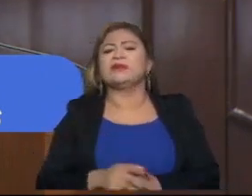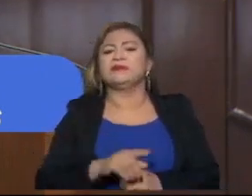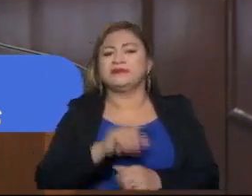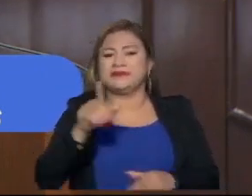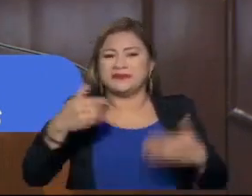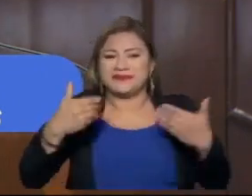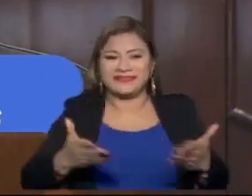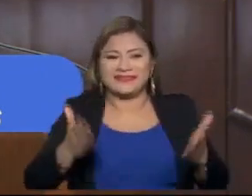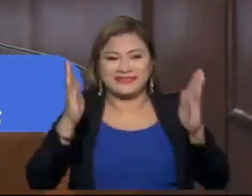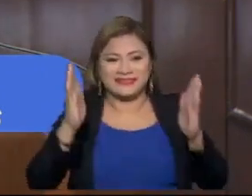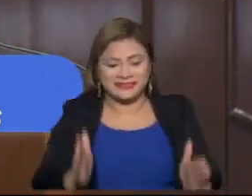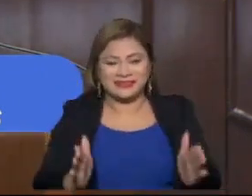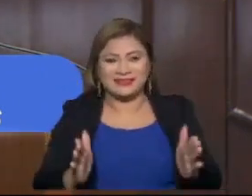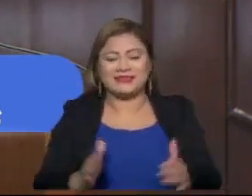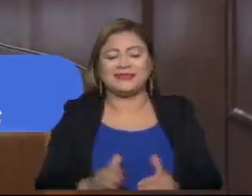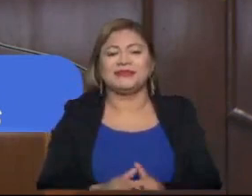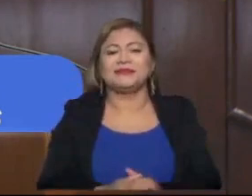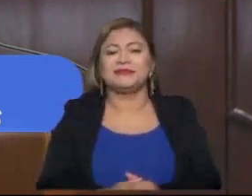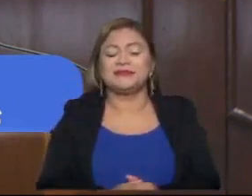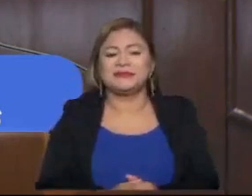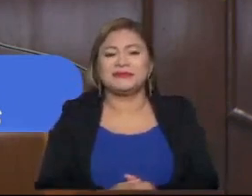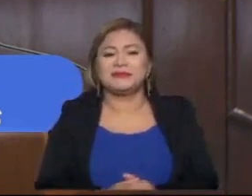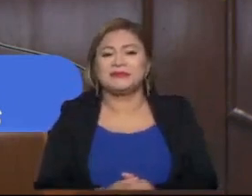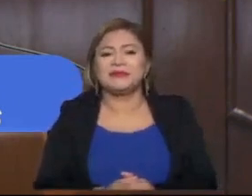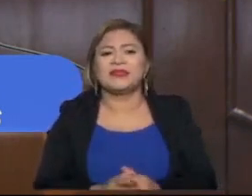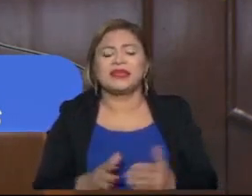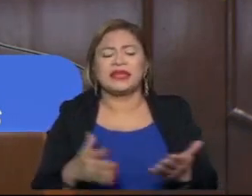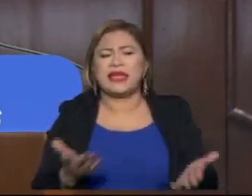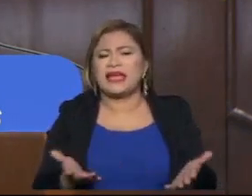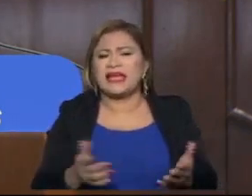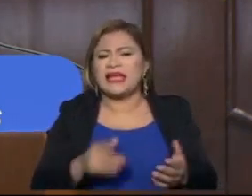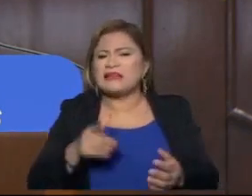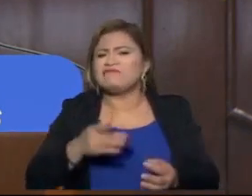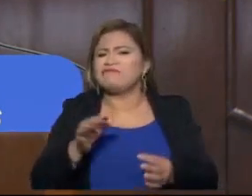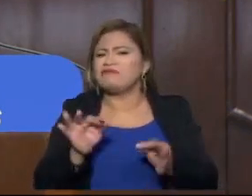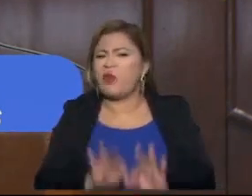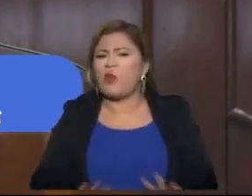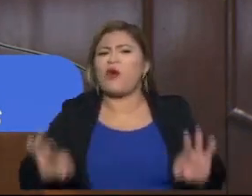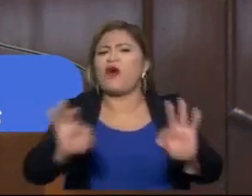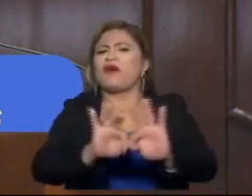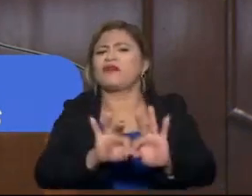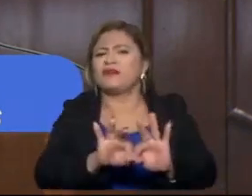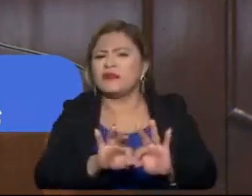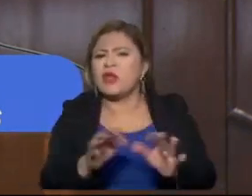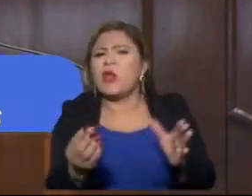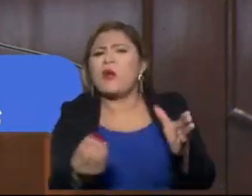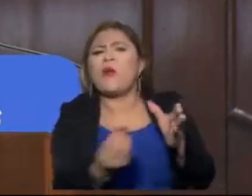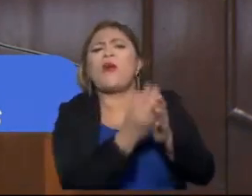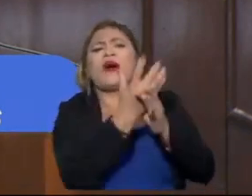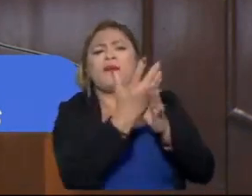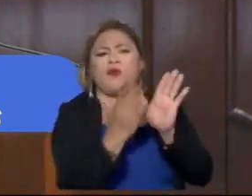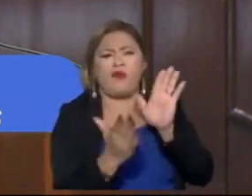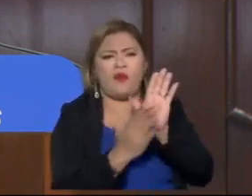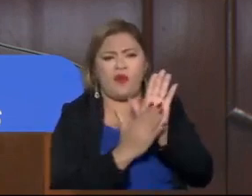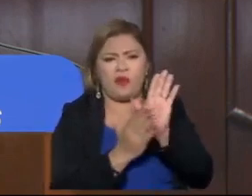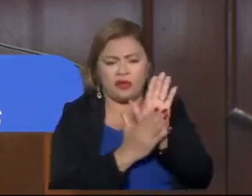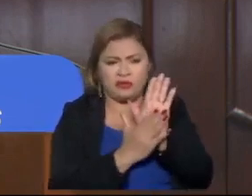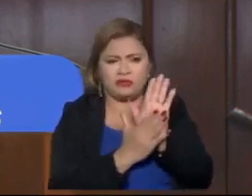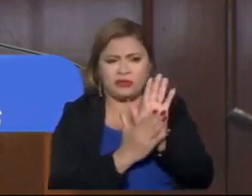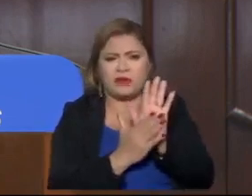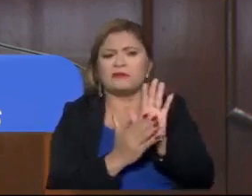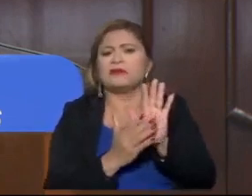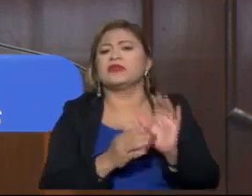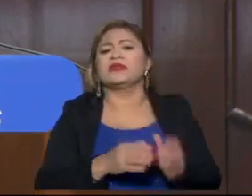panameños y panameñas. Con independencia de los beneficios que garantizaba el nuevo contrato, la